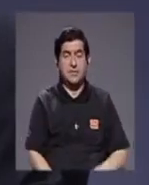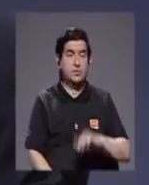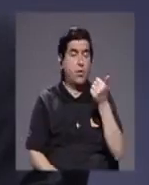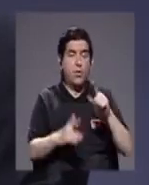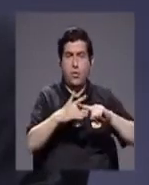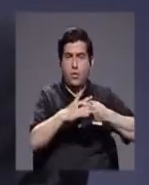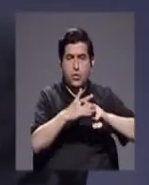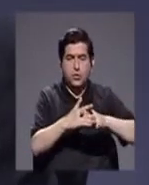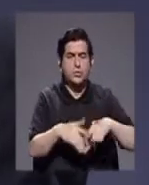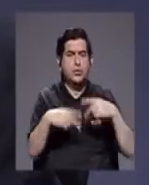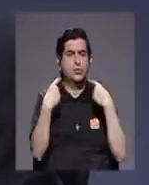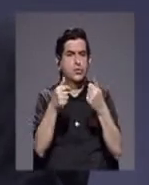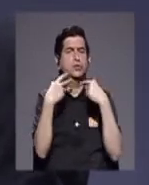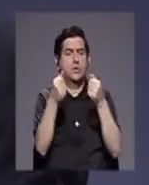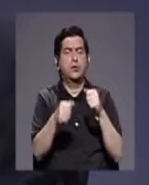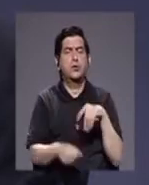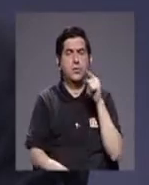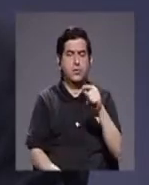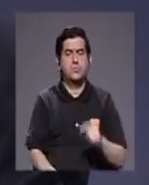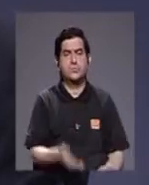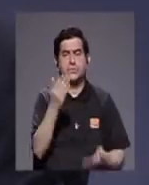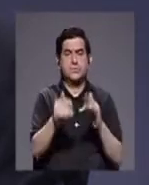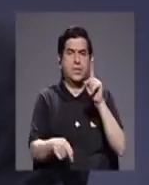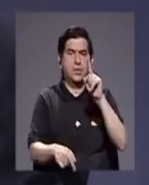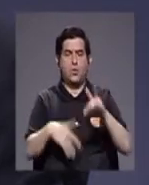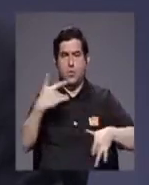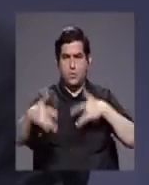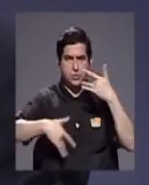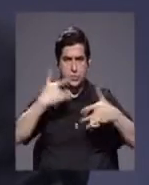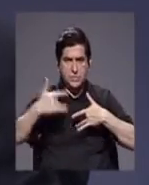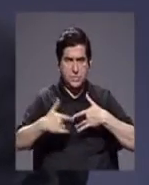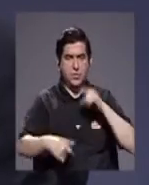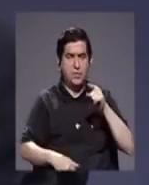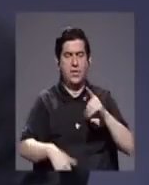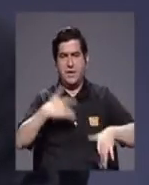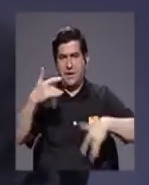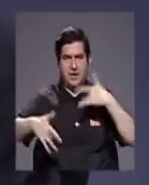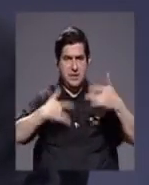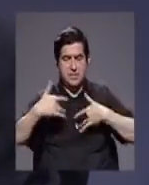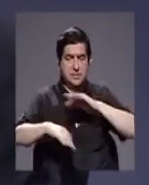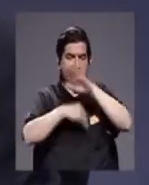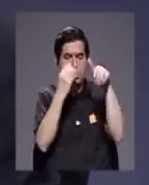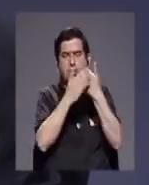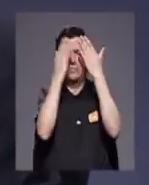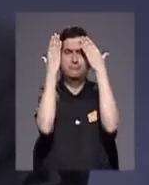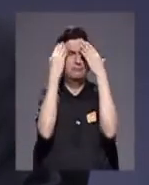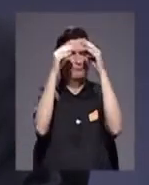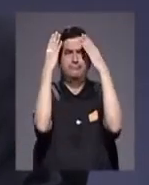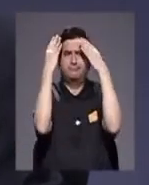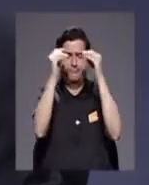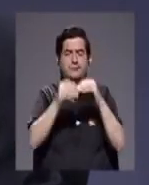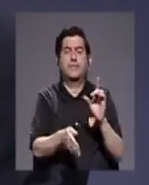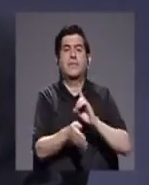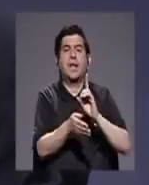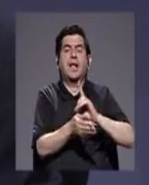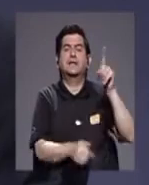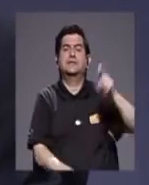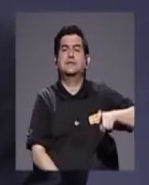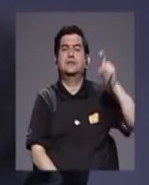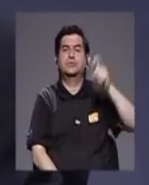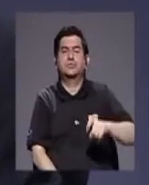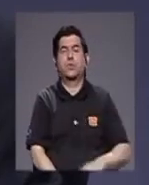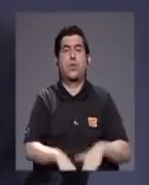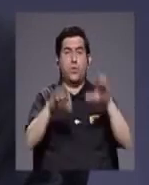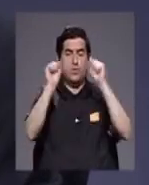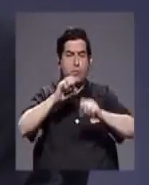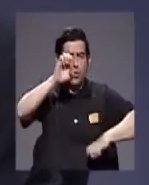completamente automatizados, que usted se pone un sensor y ese sensor le da toda la información que el médico requiere para